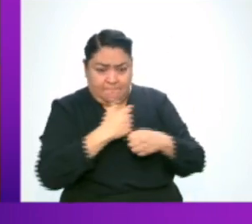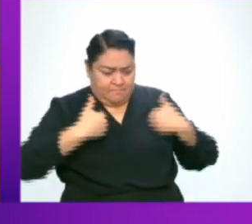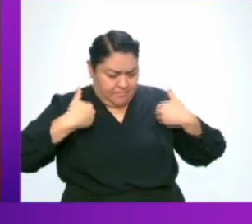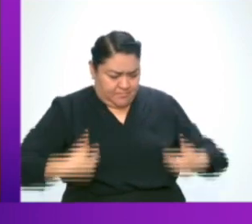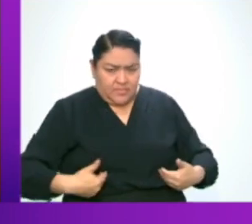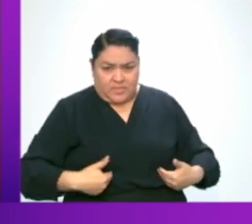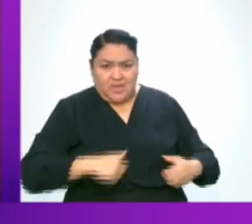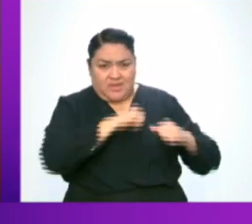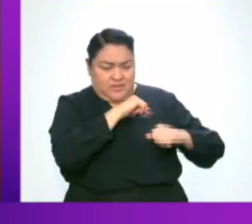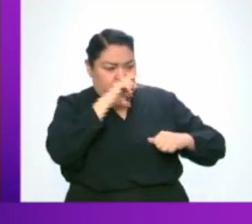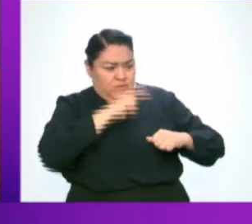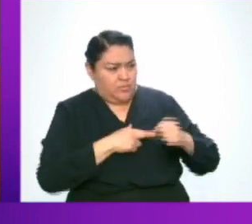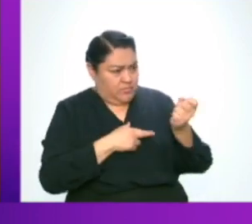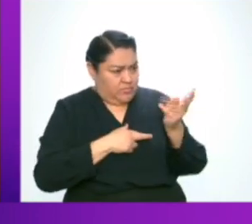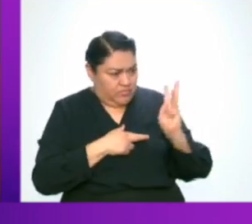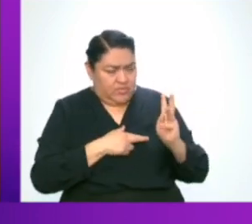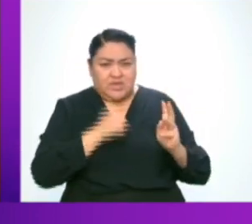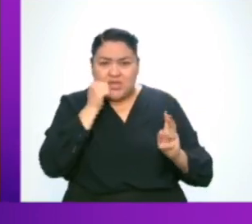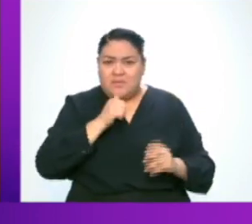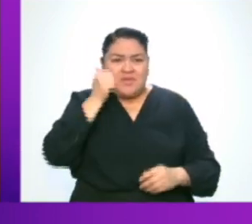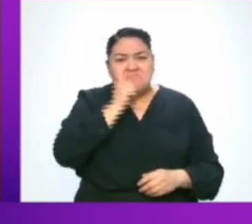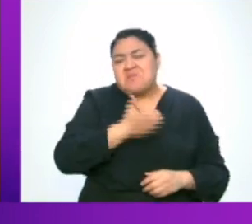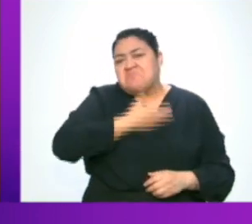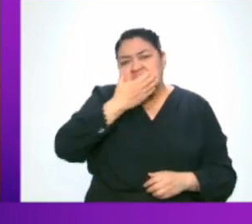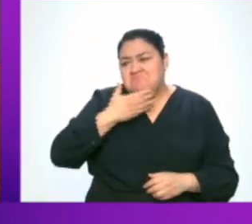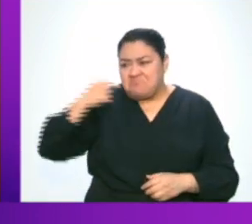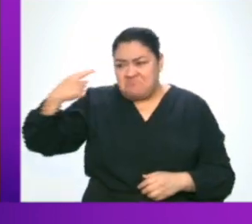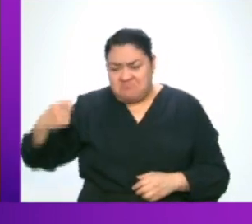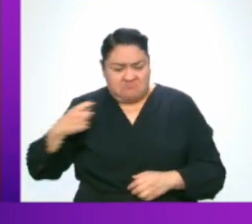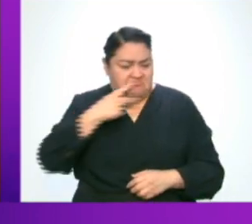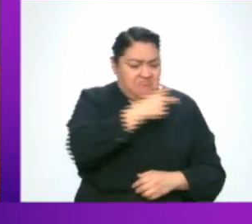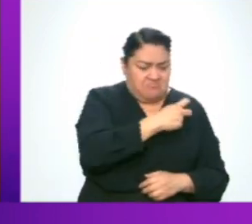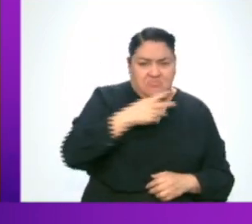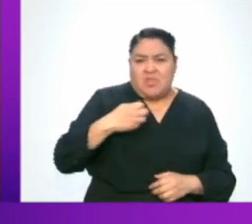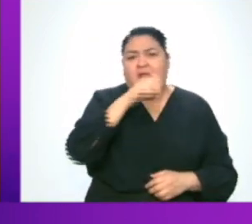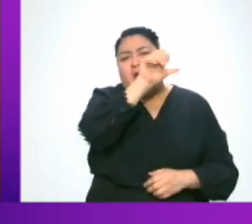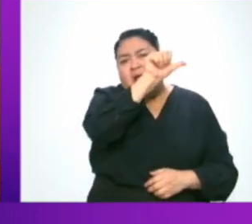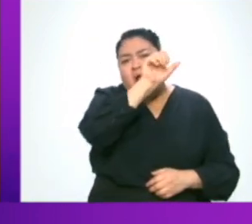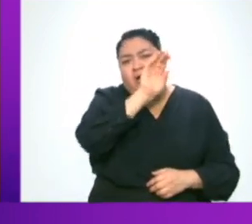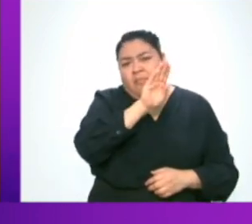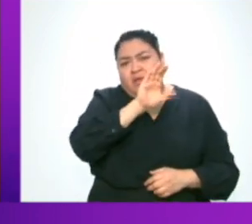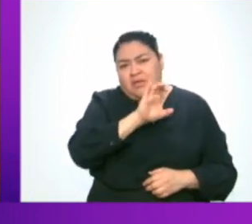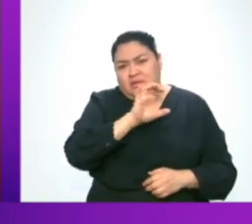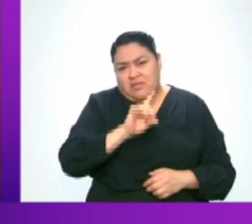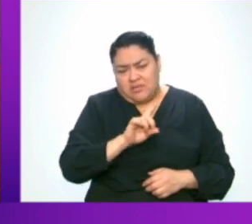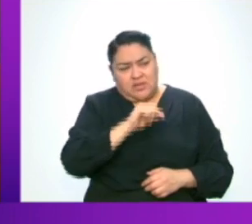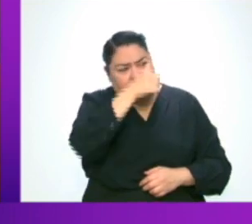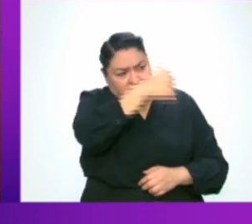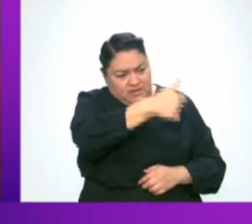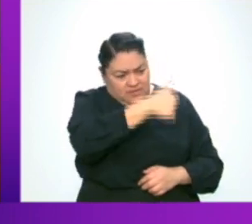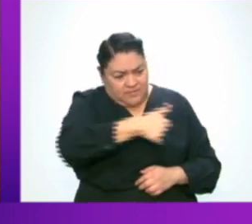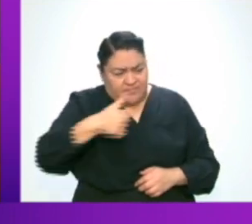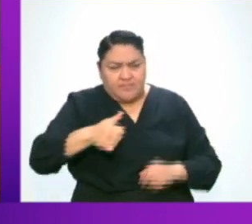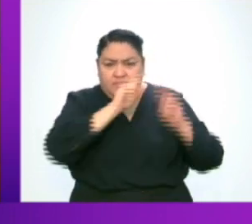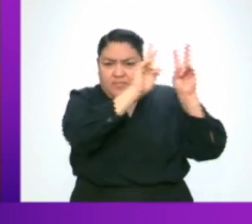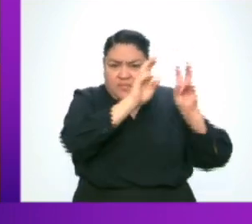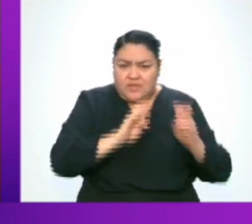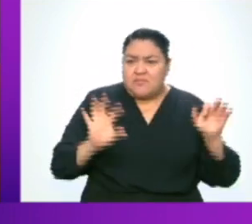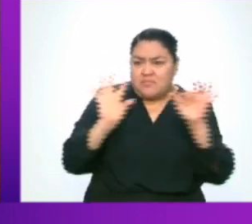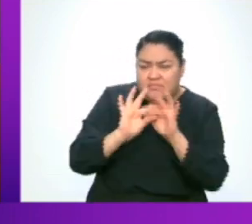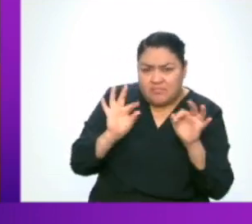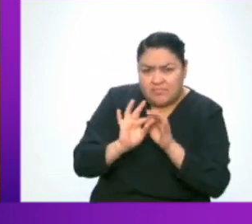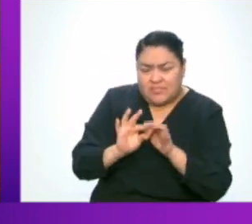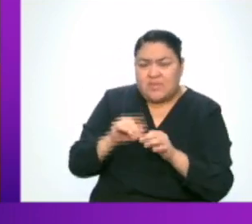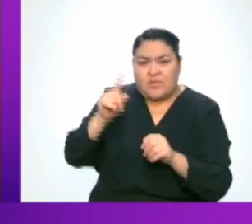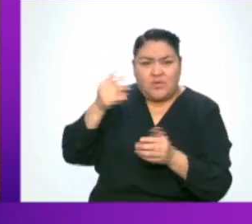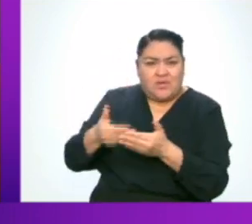eh Hablamos en el orden que siempre lo hacemos por abecedario eh cada quien habló sobre los temas eh que